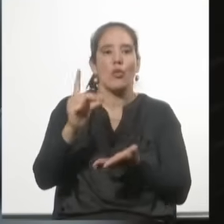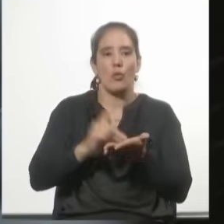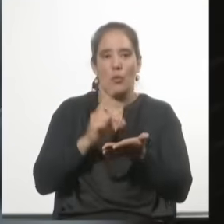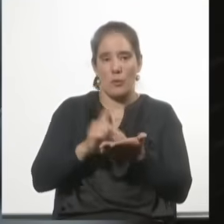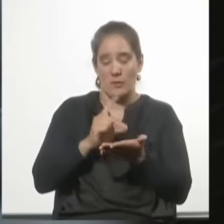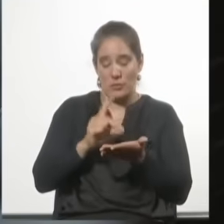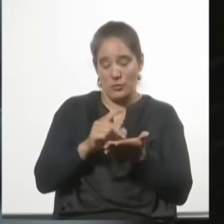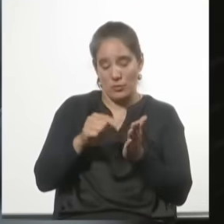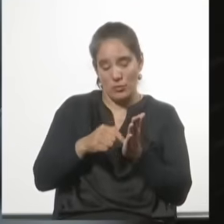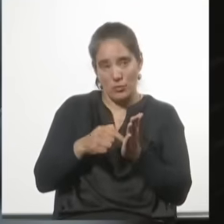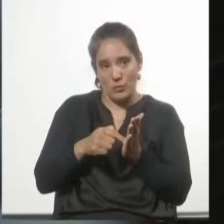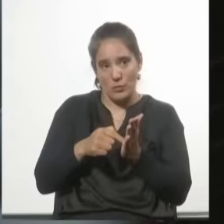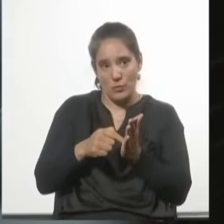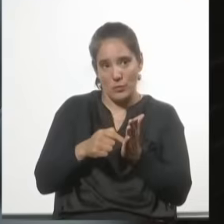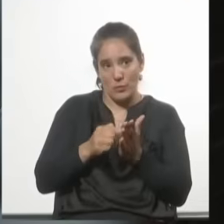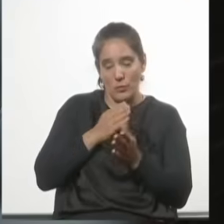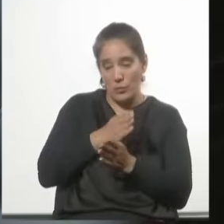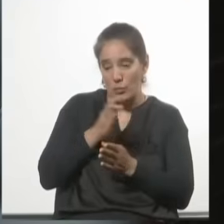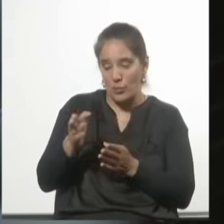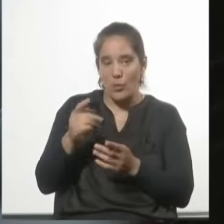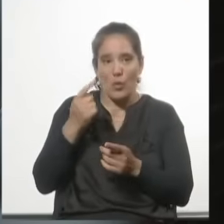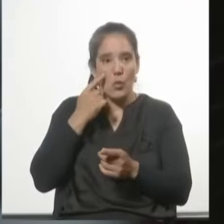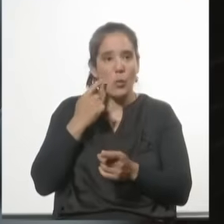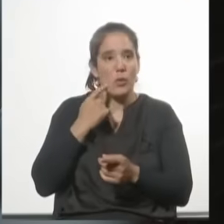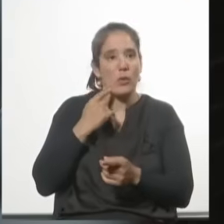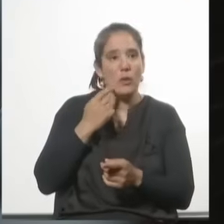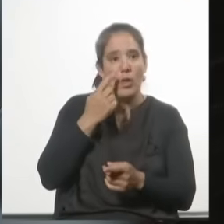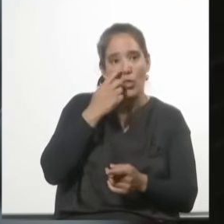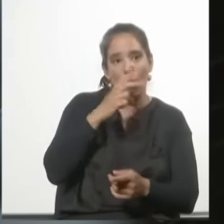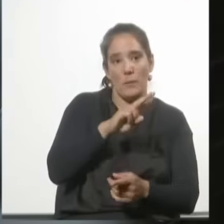de manifestaciones individualizadas con el número